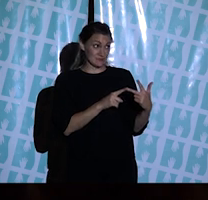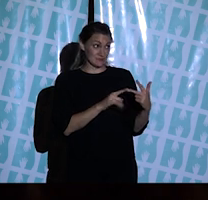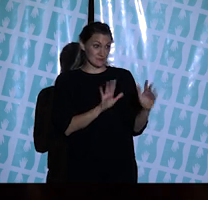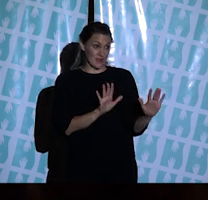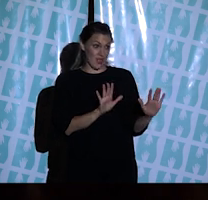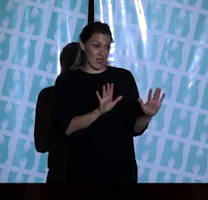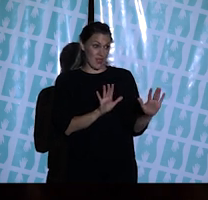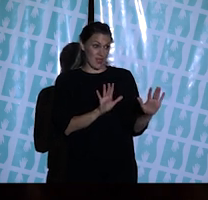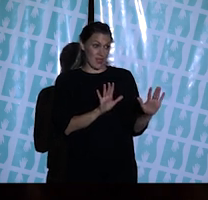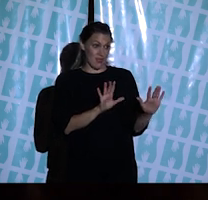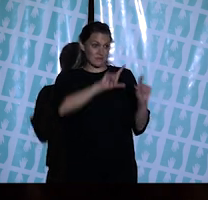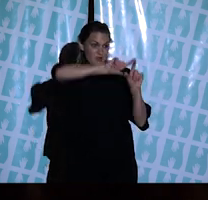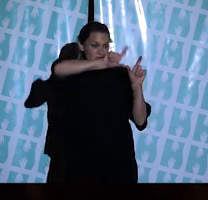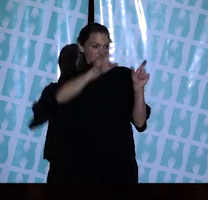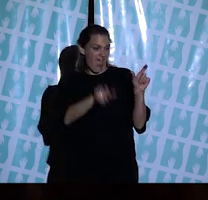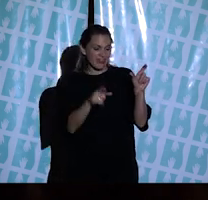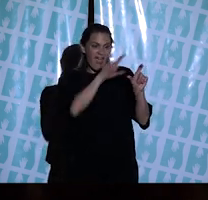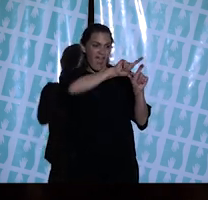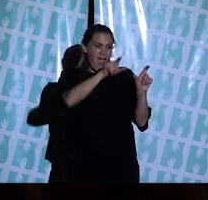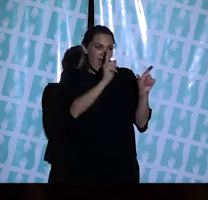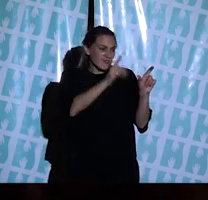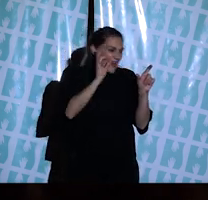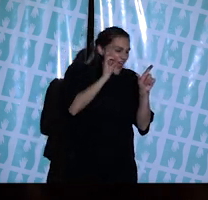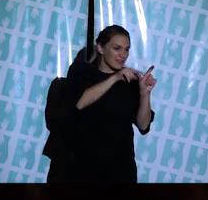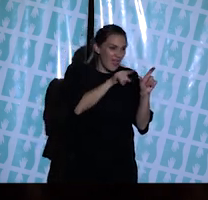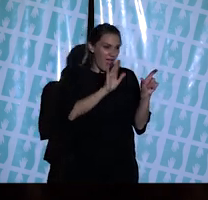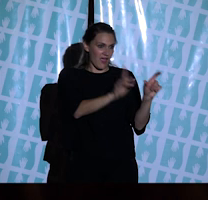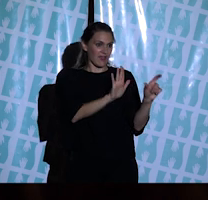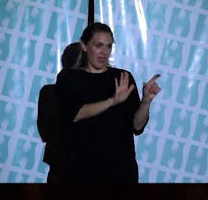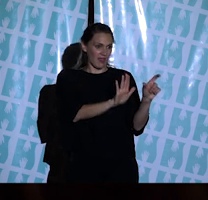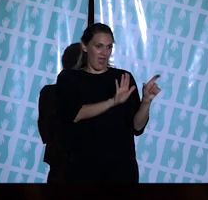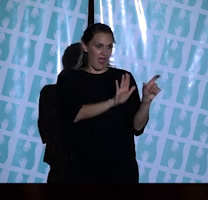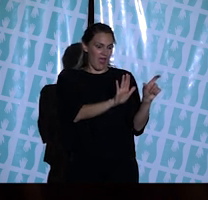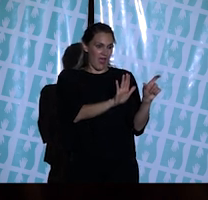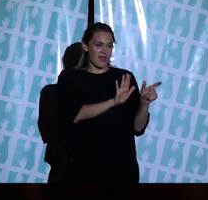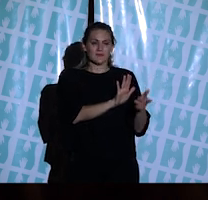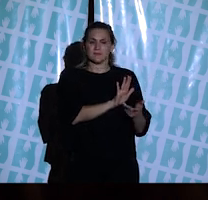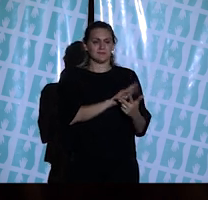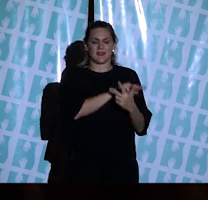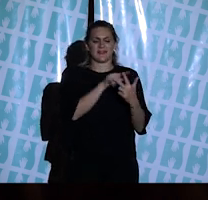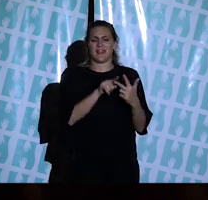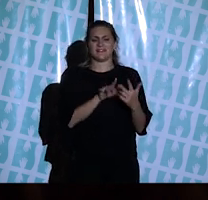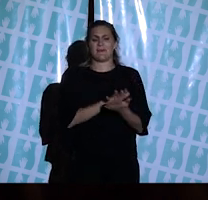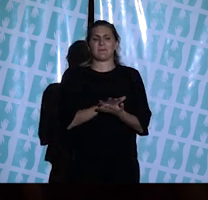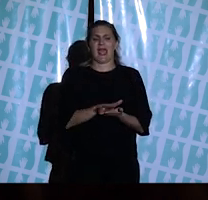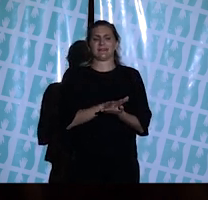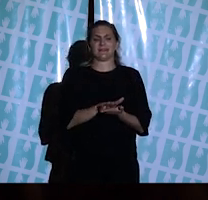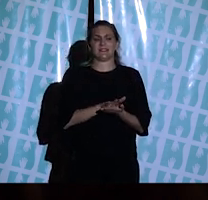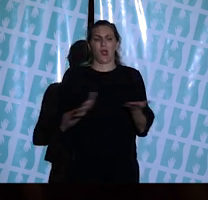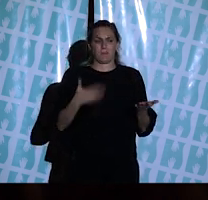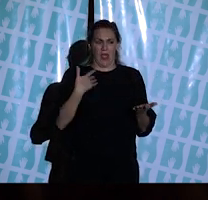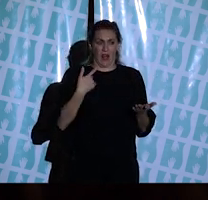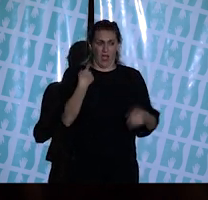Paralizada, mimetizada. Es decir, es básico para la supervivencia de esta,